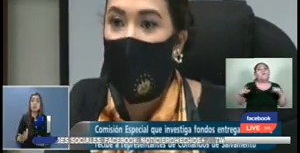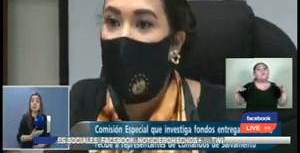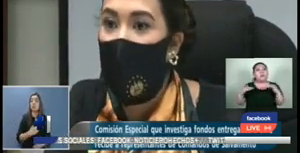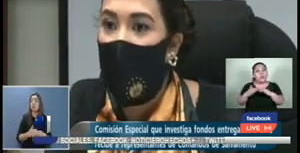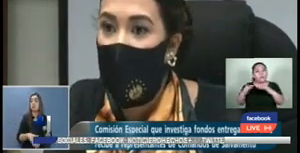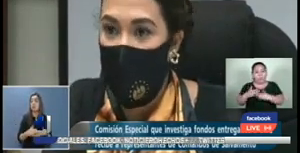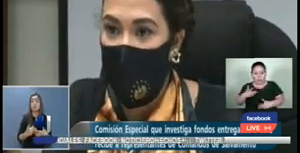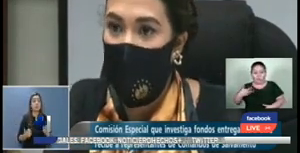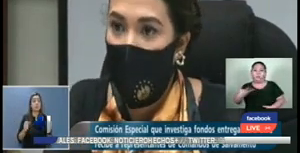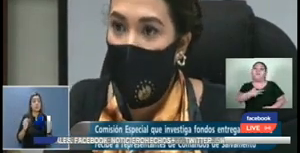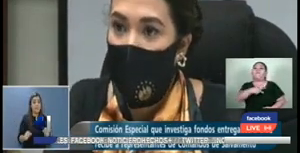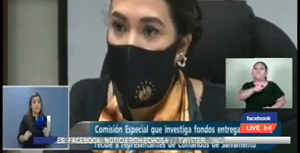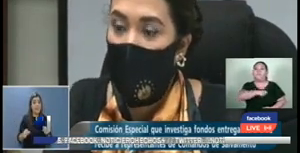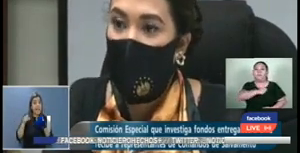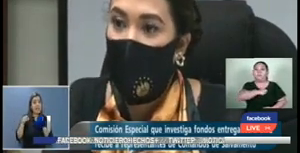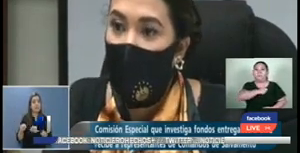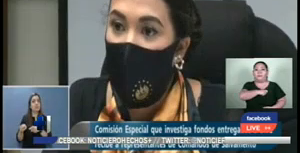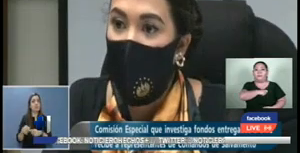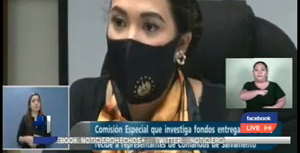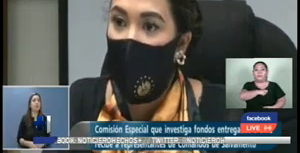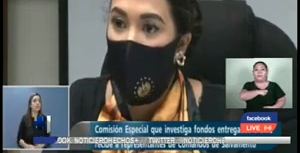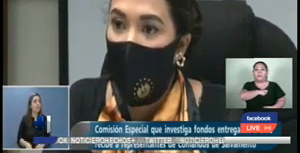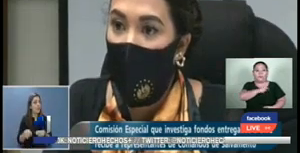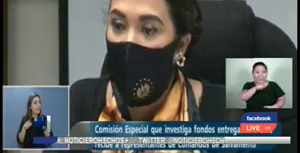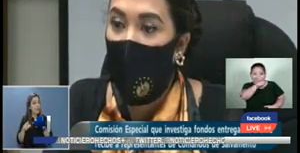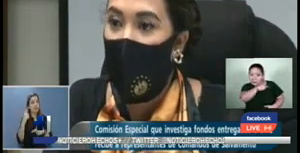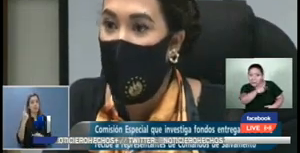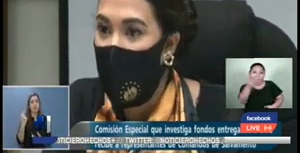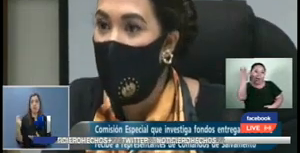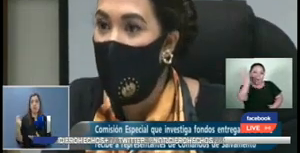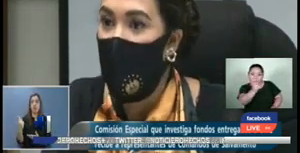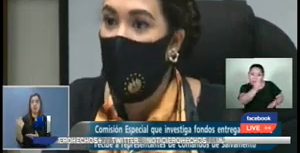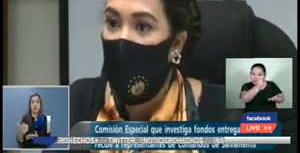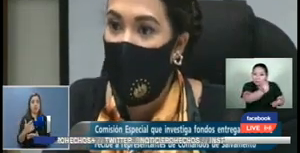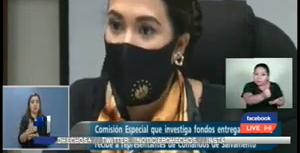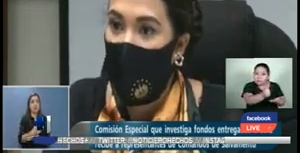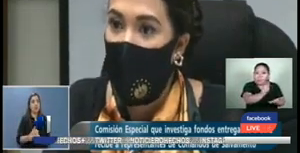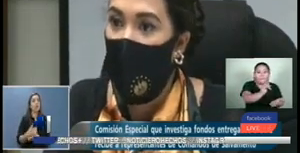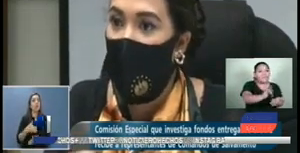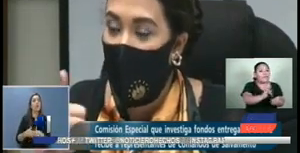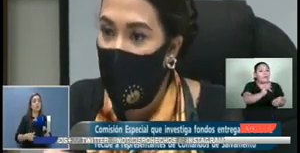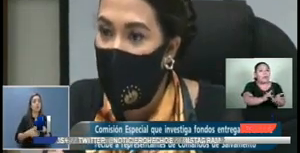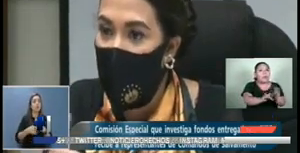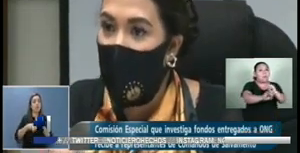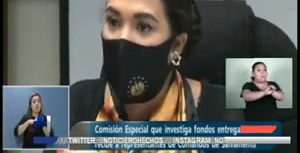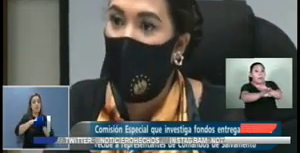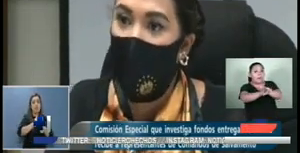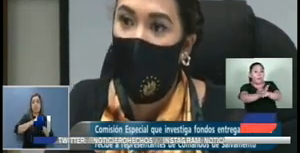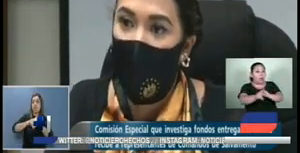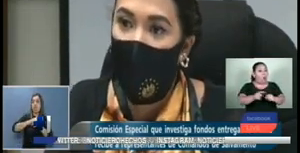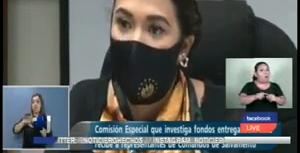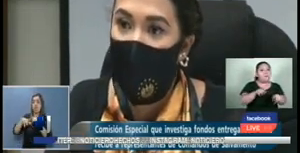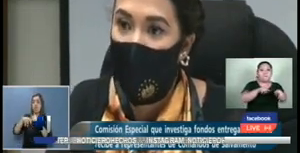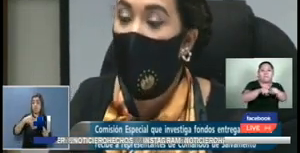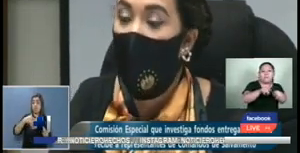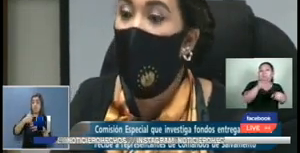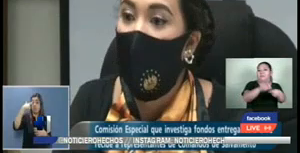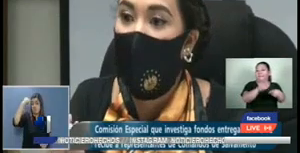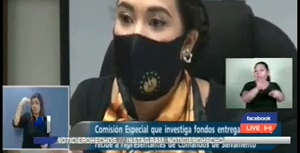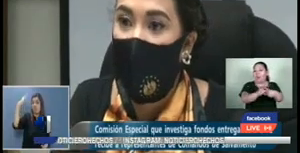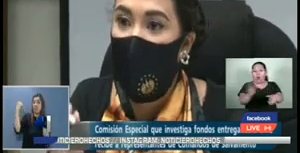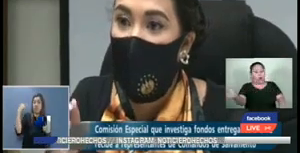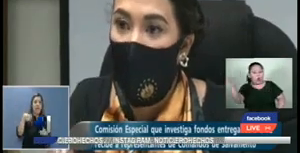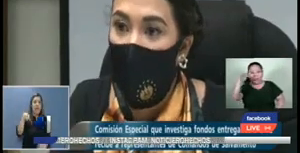vamos a encargar que esos que recibieron dinero público para estar haciendo proselitismo, para financiar campañas políticas,